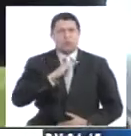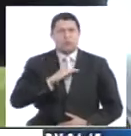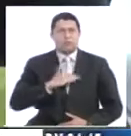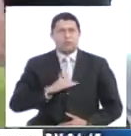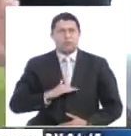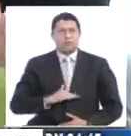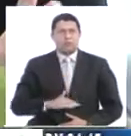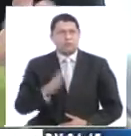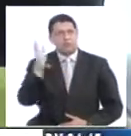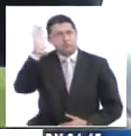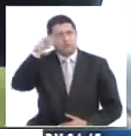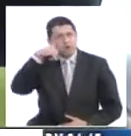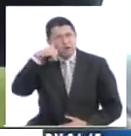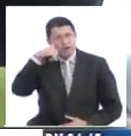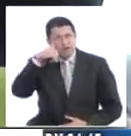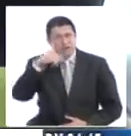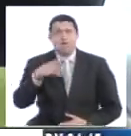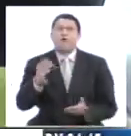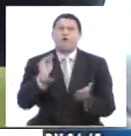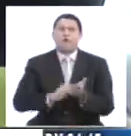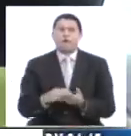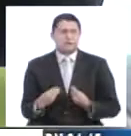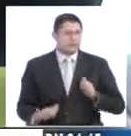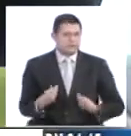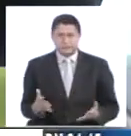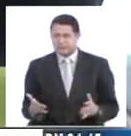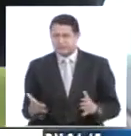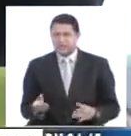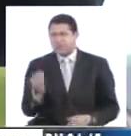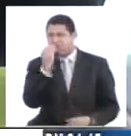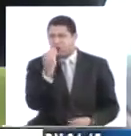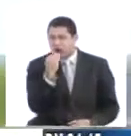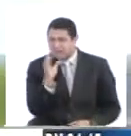esta agua se va a tener que